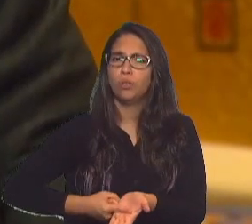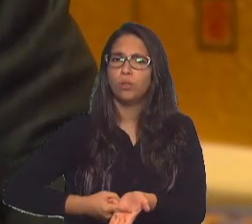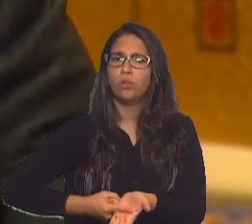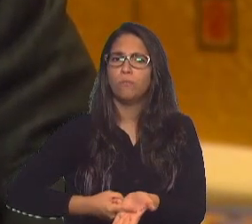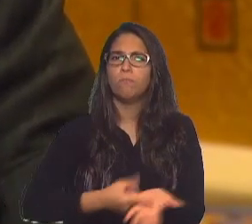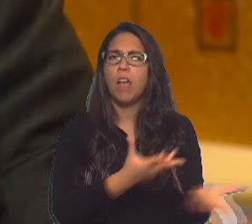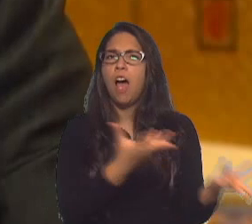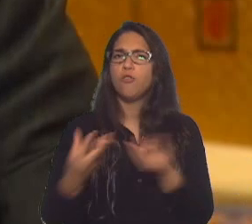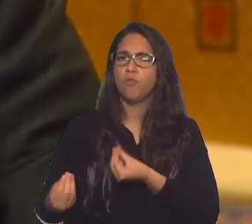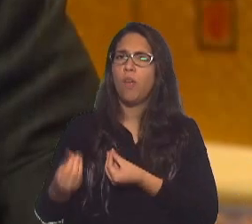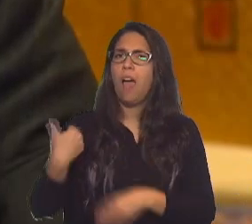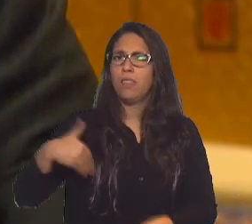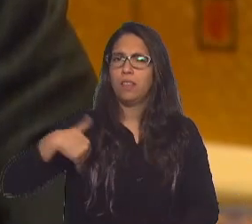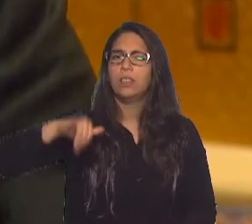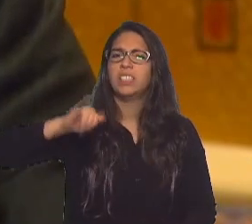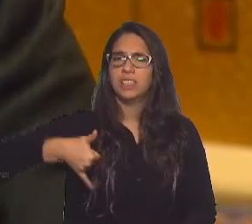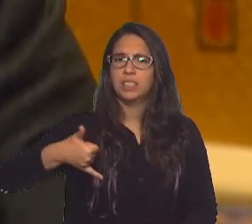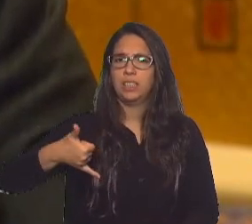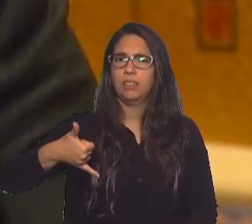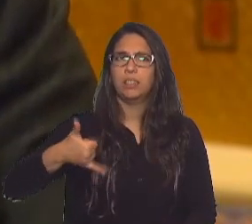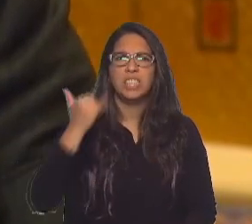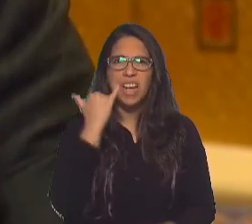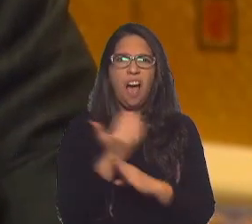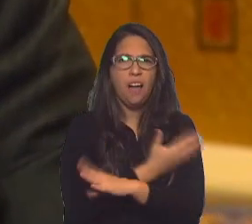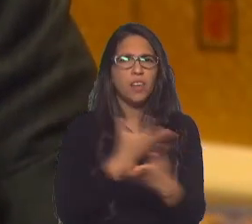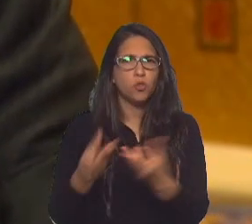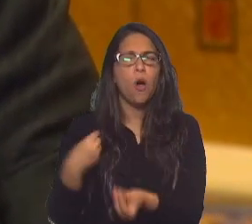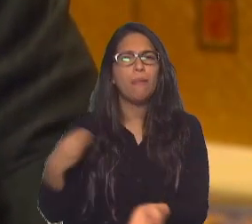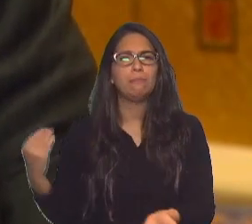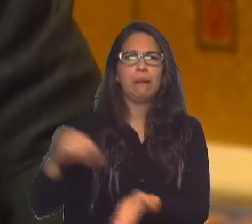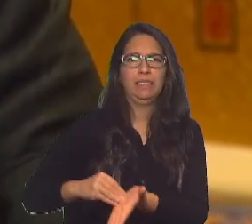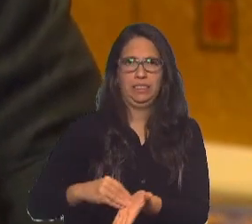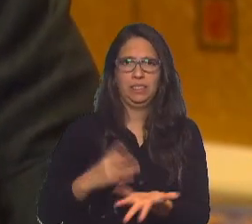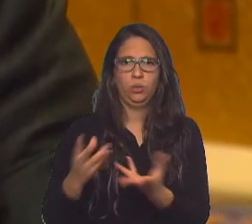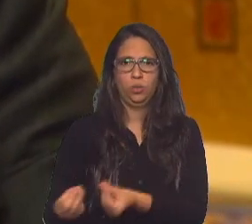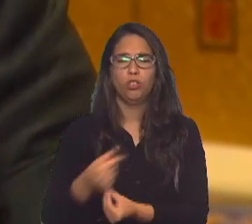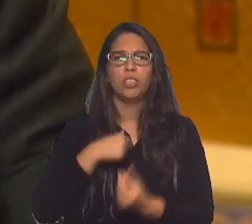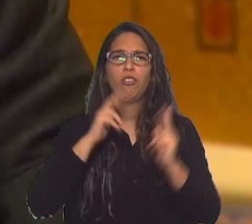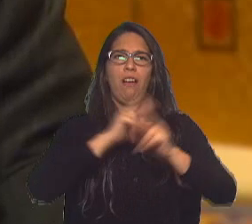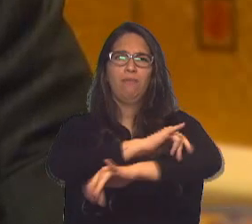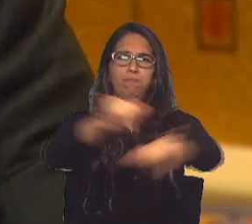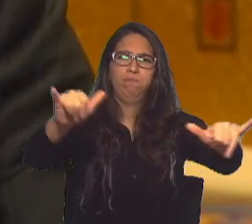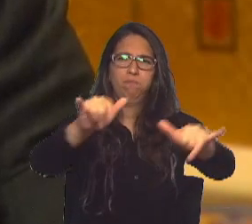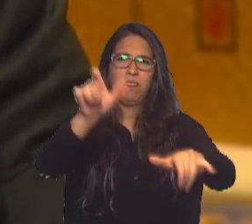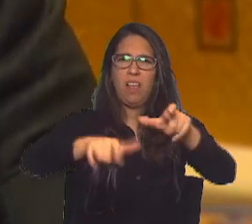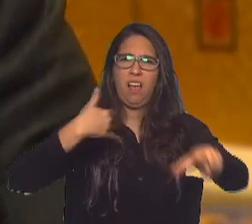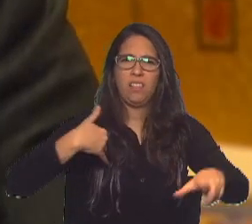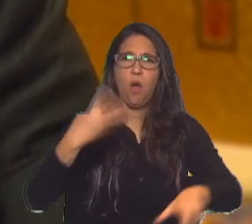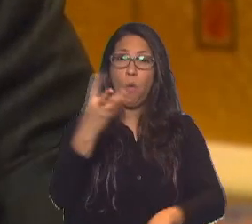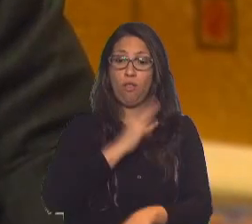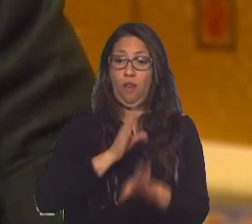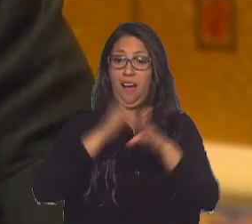de ayudar a la Argentina más de lo que lo están haciendo. Yo quiero decirle a todos los argentinos que en estos 4 años